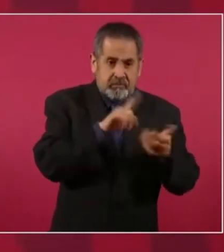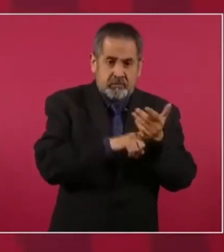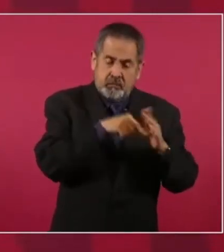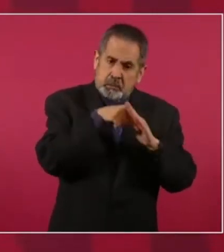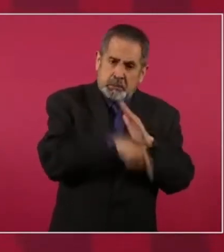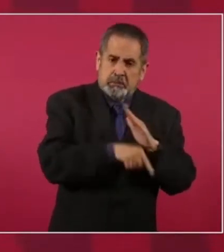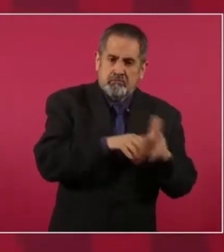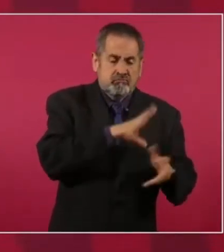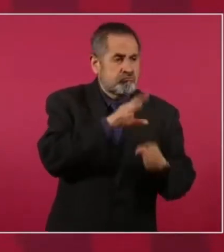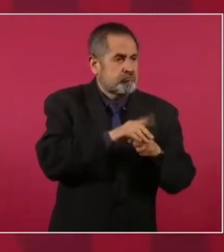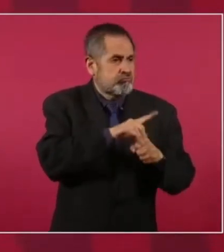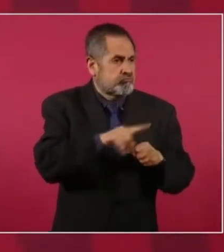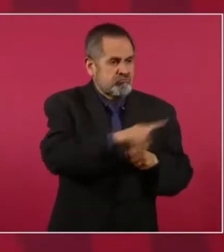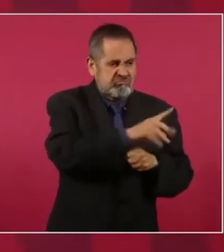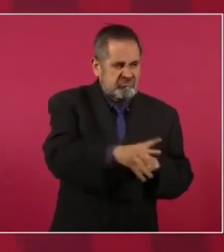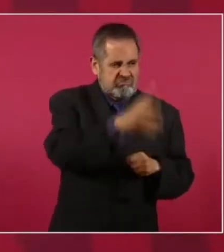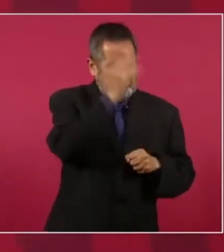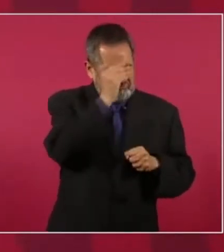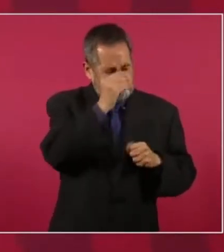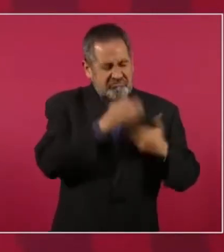caló hondo.